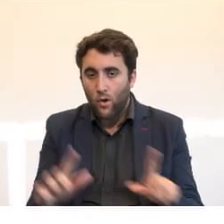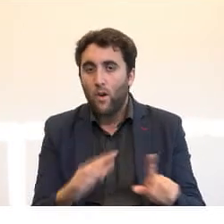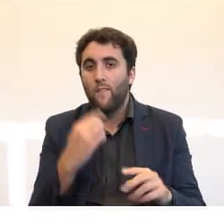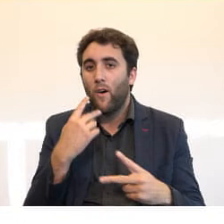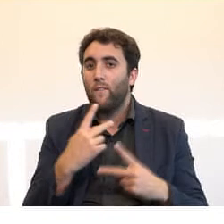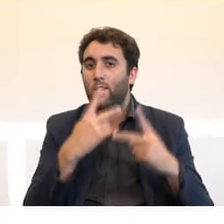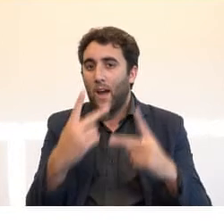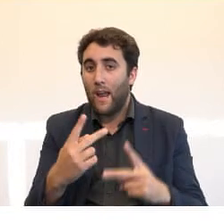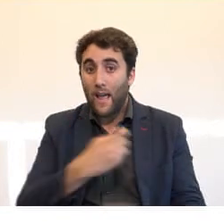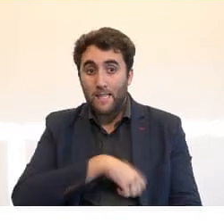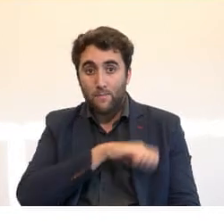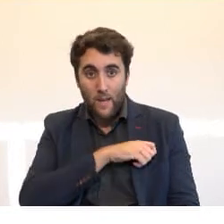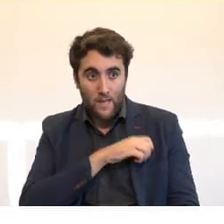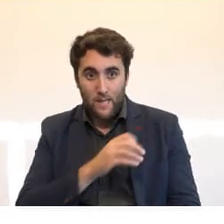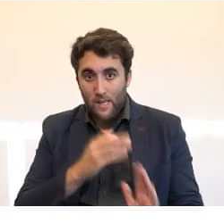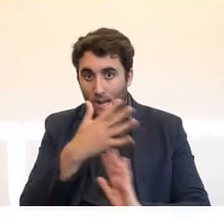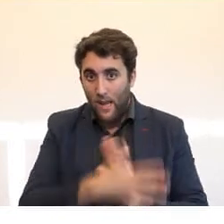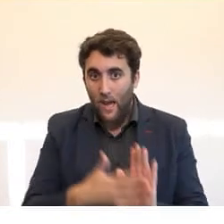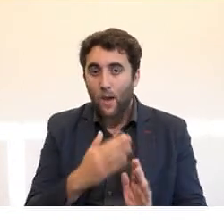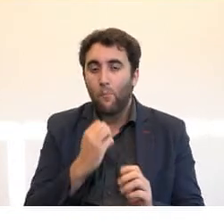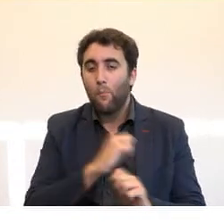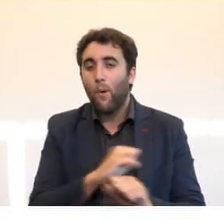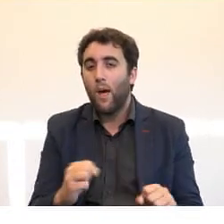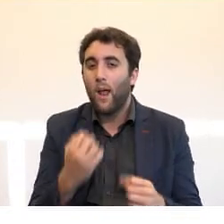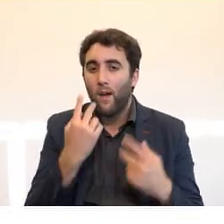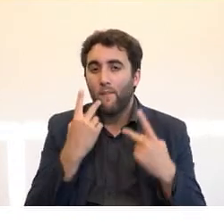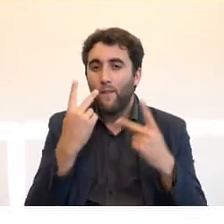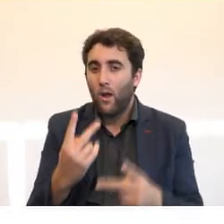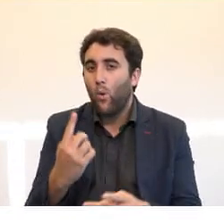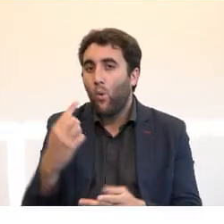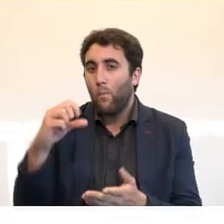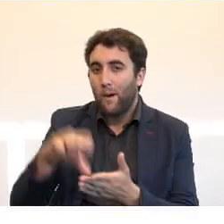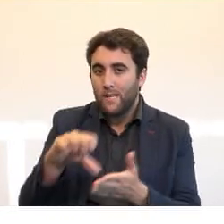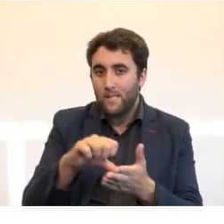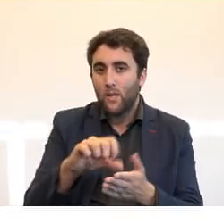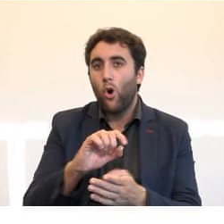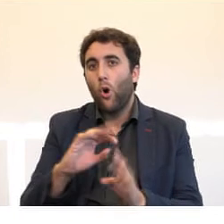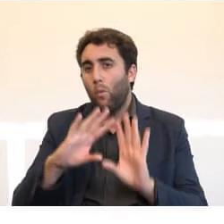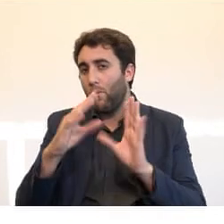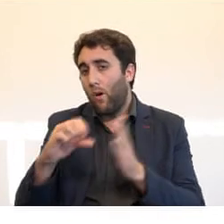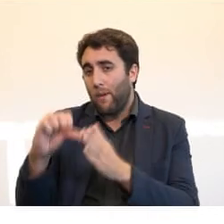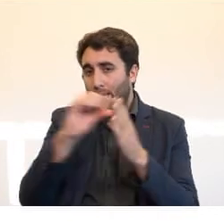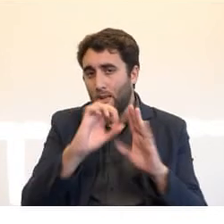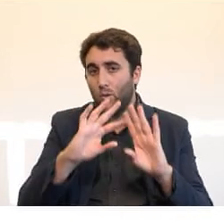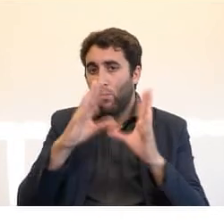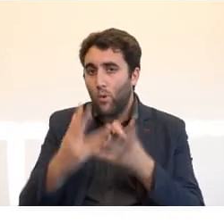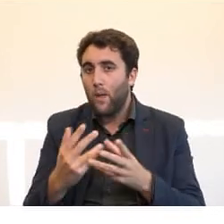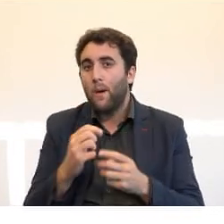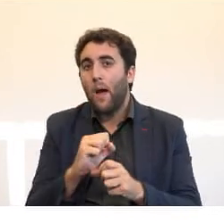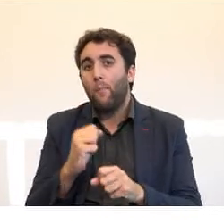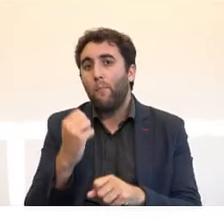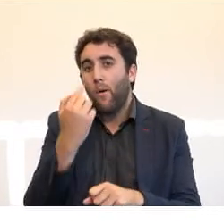con estudiantes de toda España y recorrer uno o varios países del mundo para